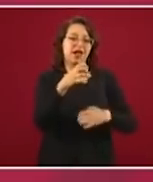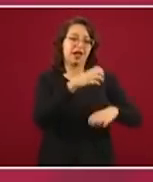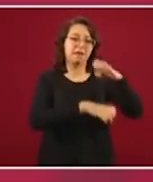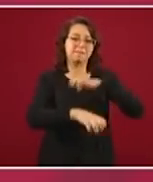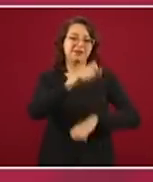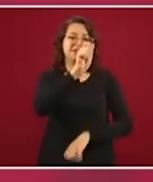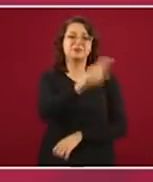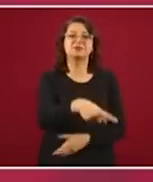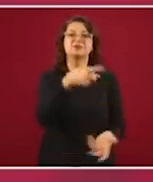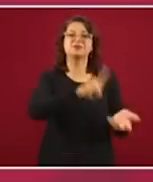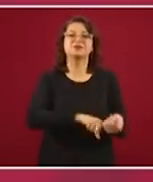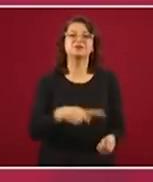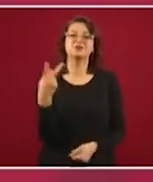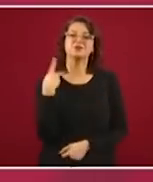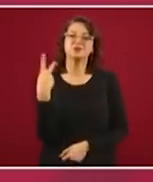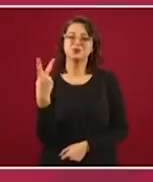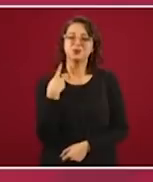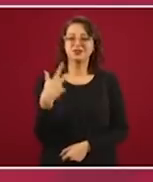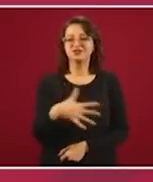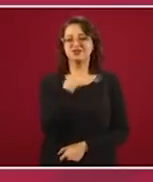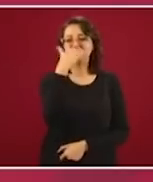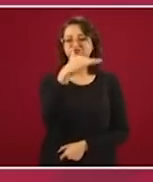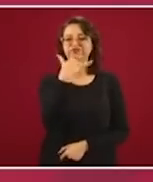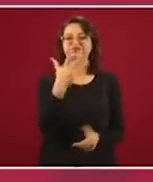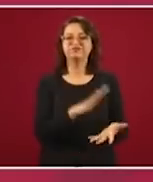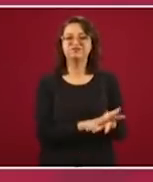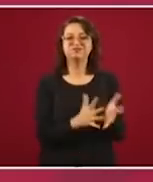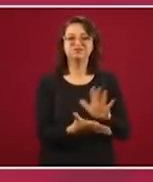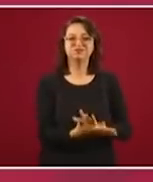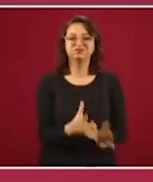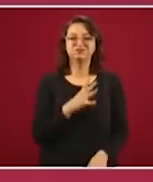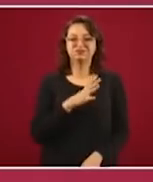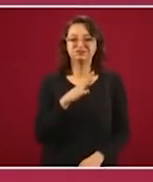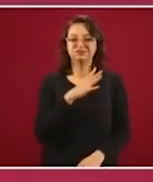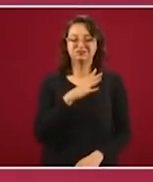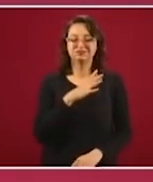manejadas por políticos corruptos,